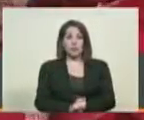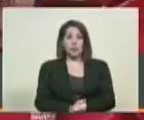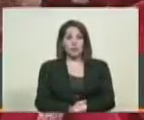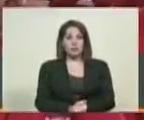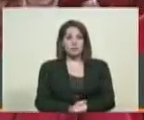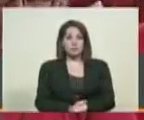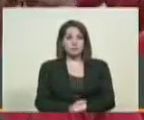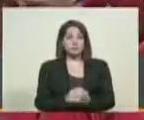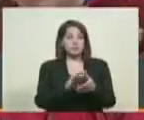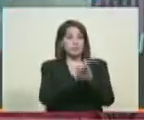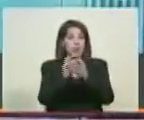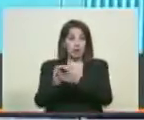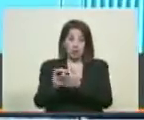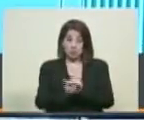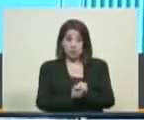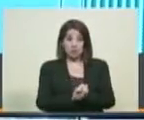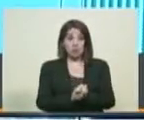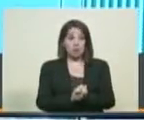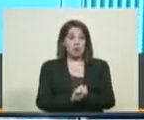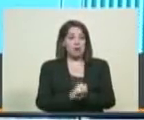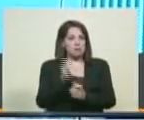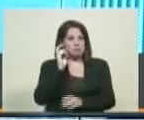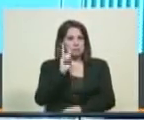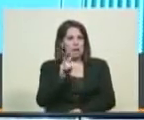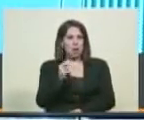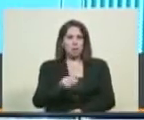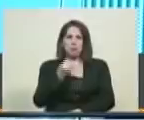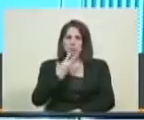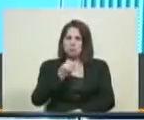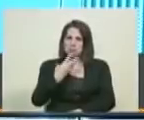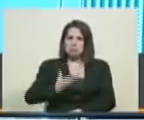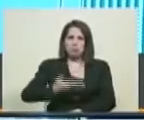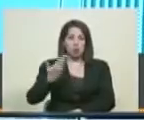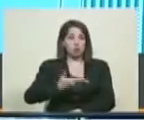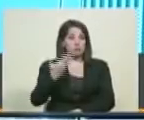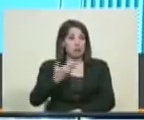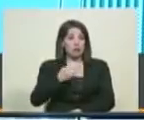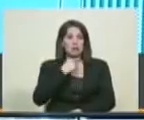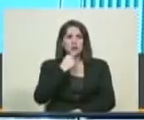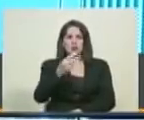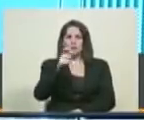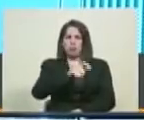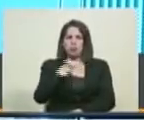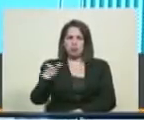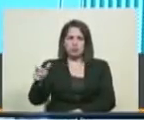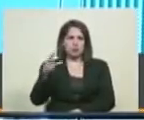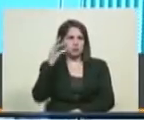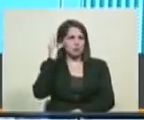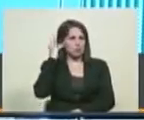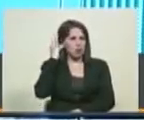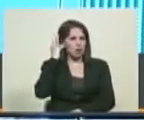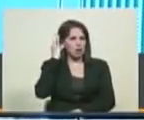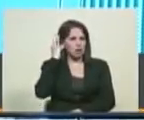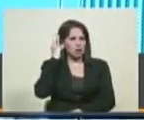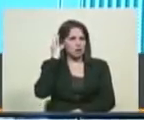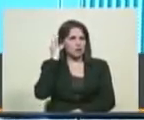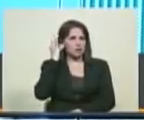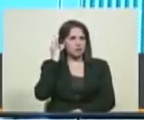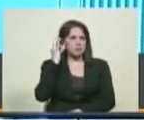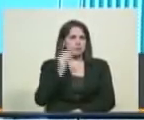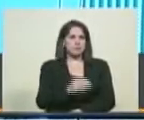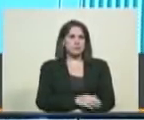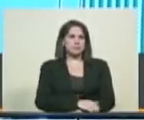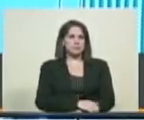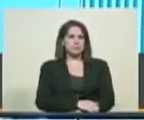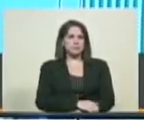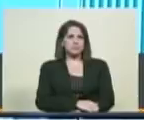Bueno, camarada, me parece muy importante, por aquí hay unos voceros, ¿verdad? Una mujer, compañera, Lisbeth